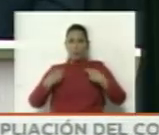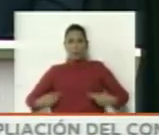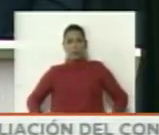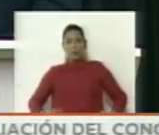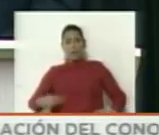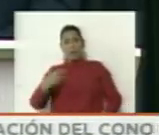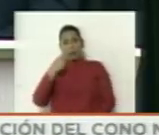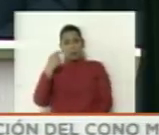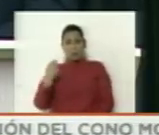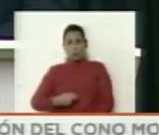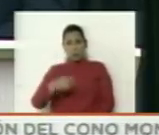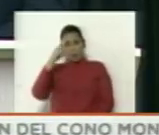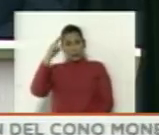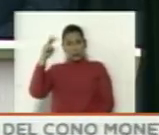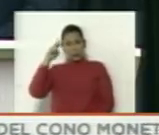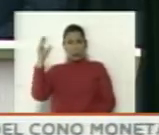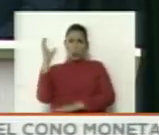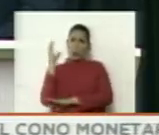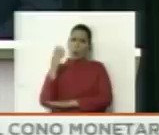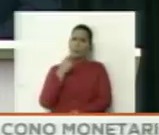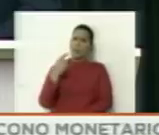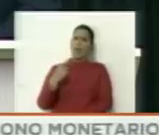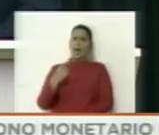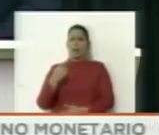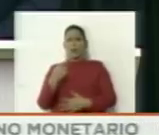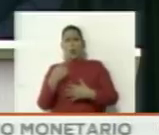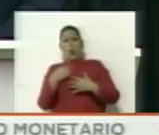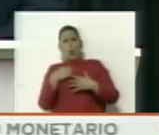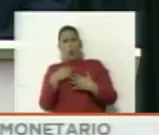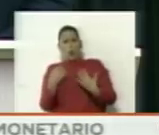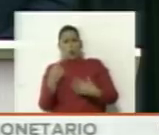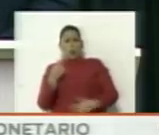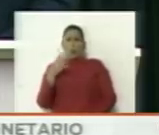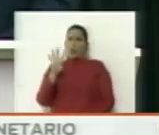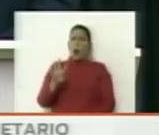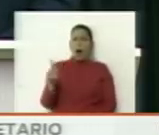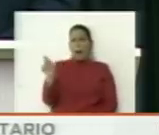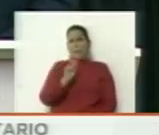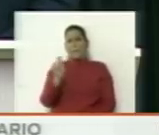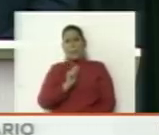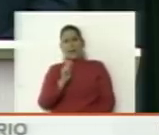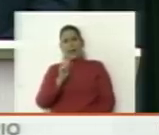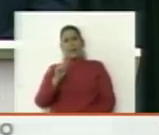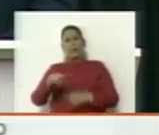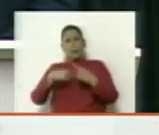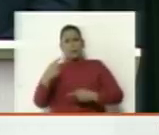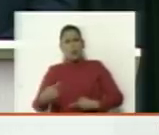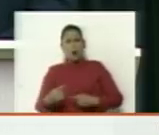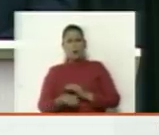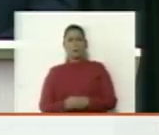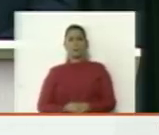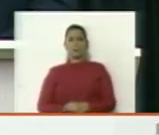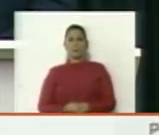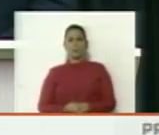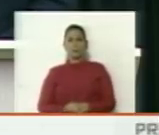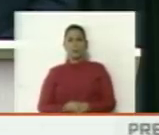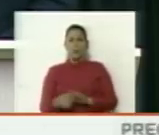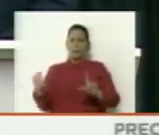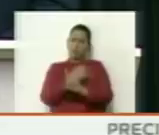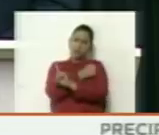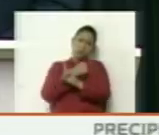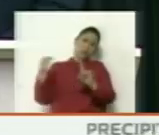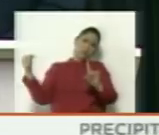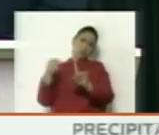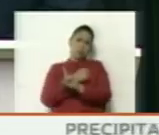Colombia, que rasgándose las vestiduras 4 meses después de acciones permanentes de